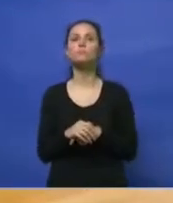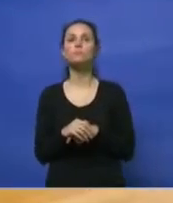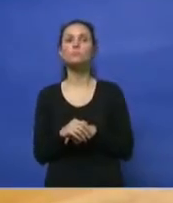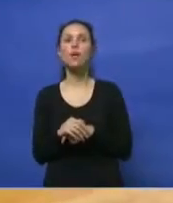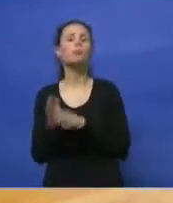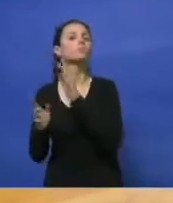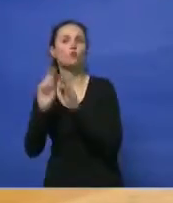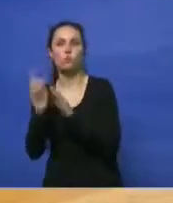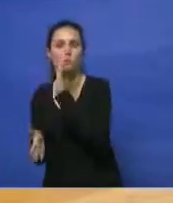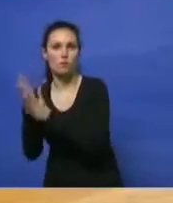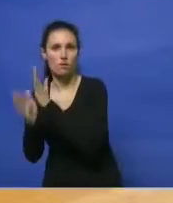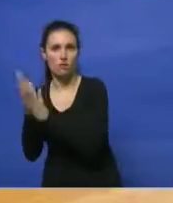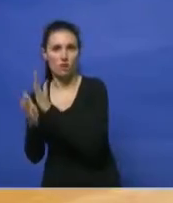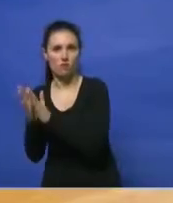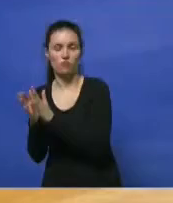totalmente gratuitas.